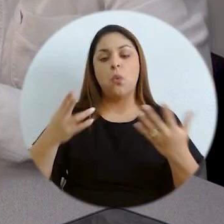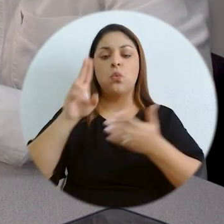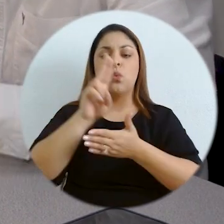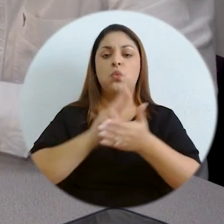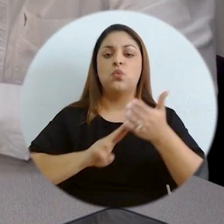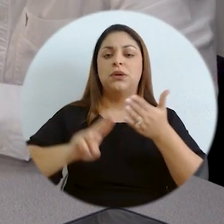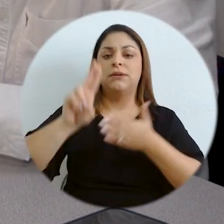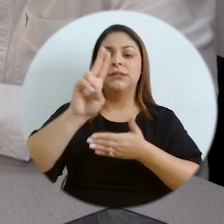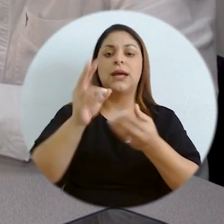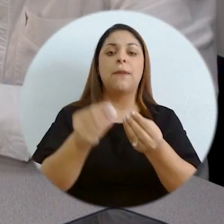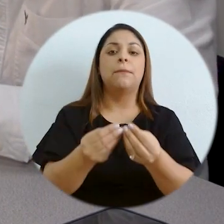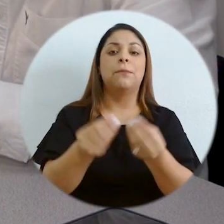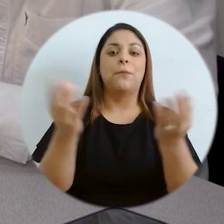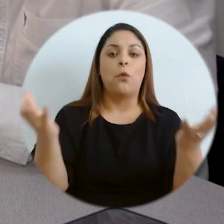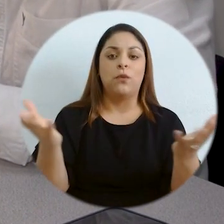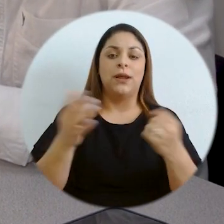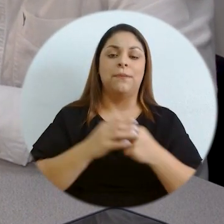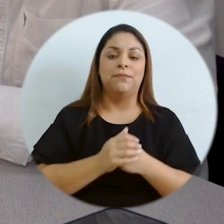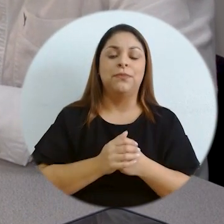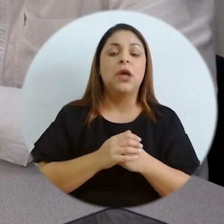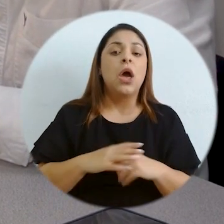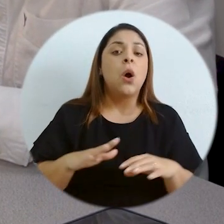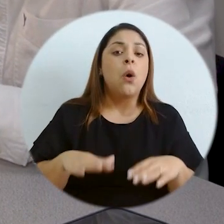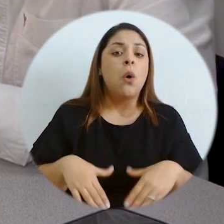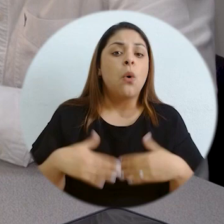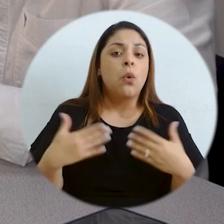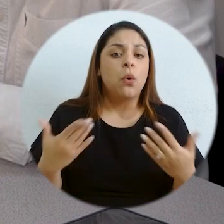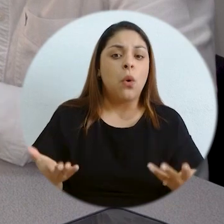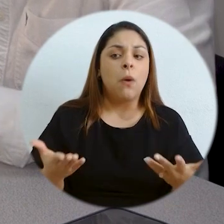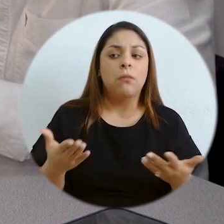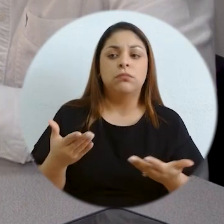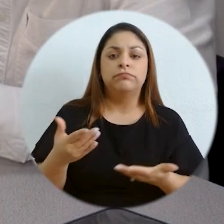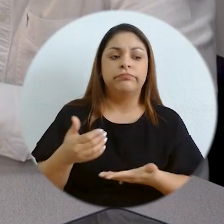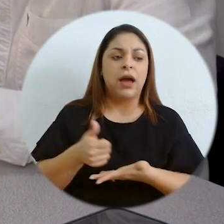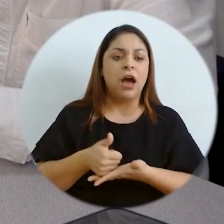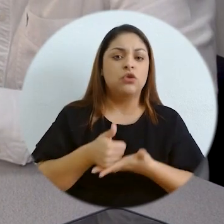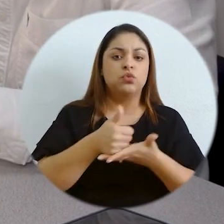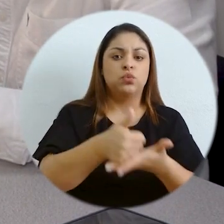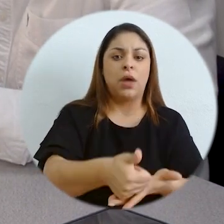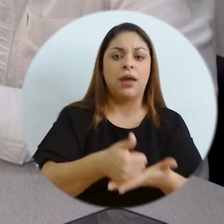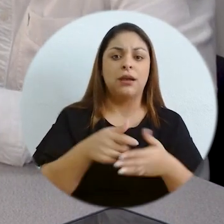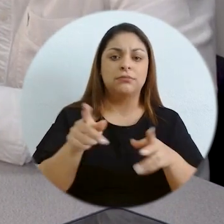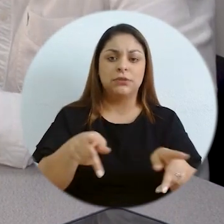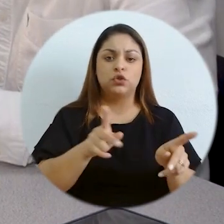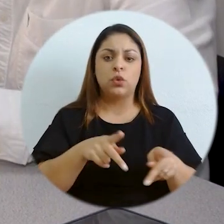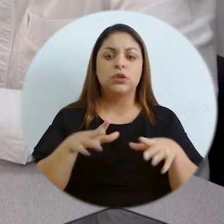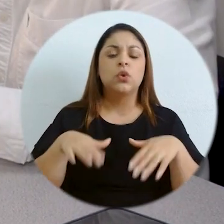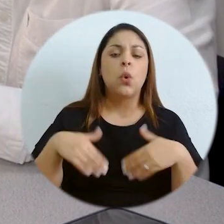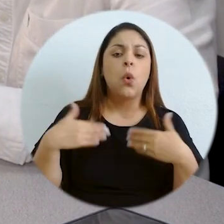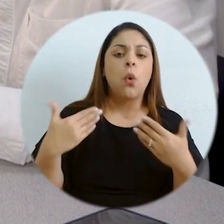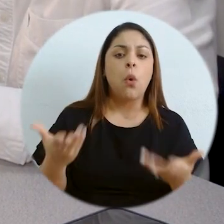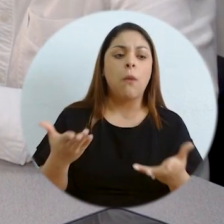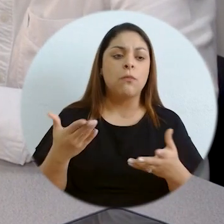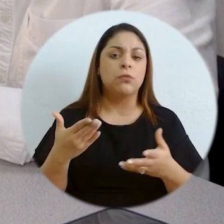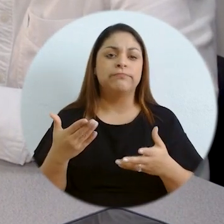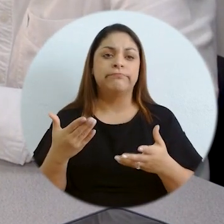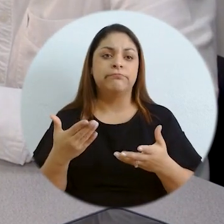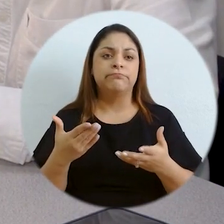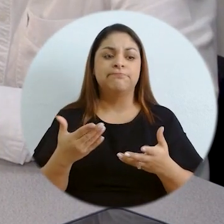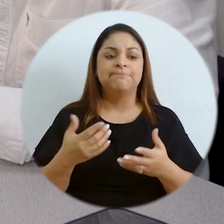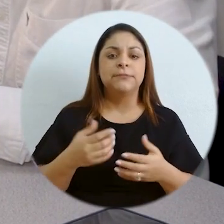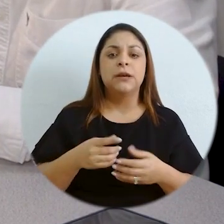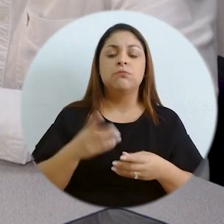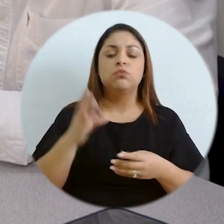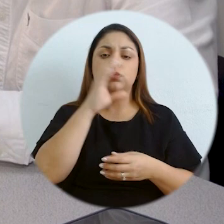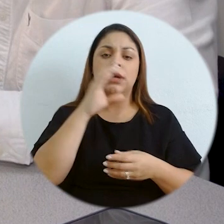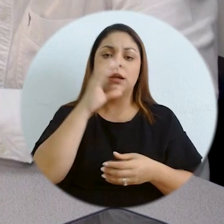o a las universidades públicas, ¿cómo darle participación a las personas y cómo pueden estas colaborar en la construcción de soluciones?